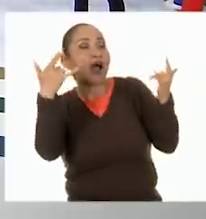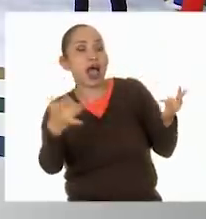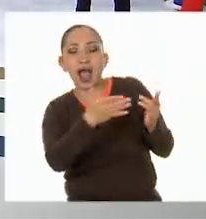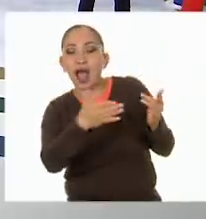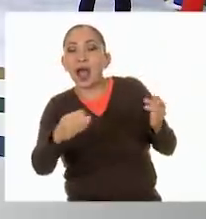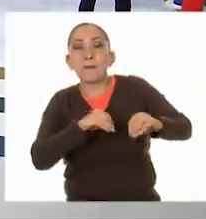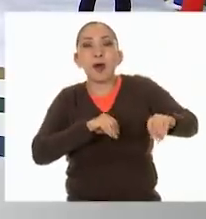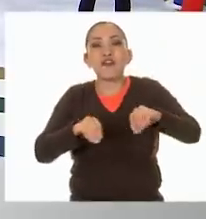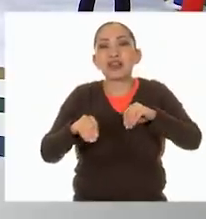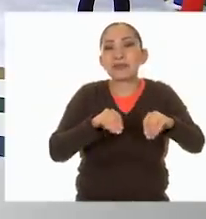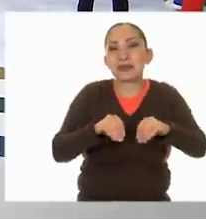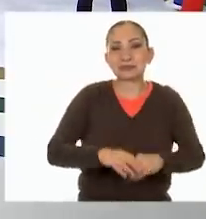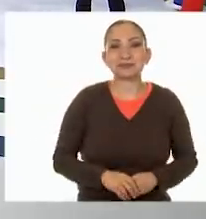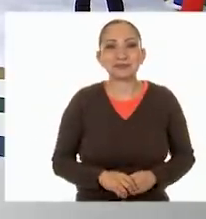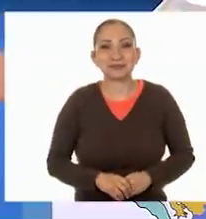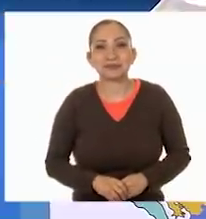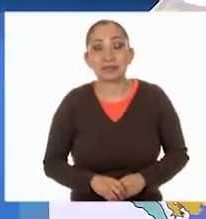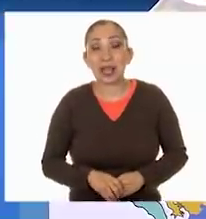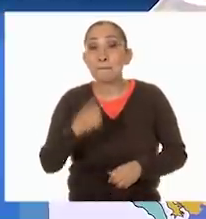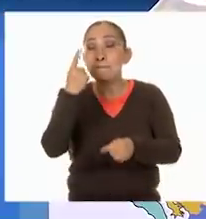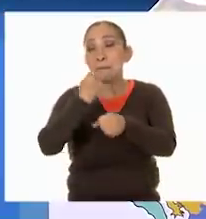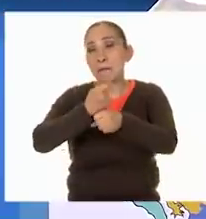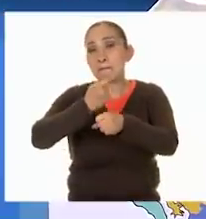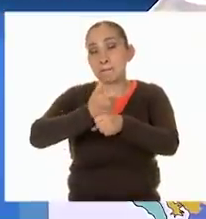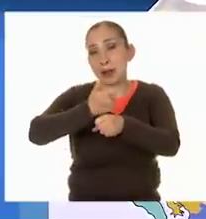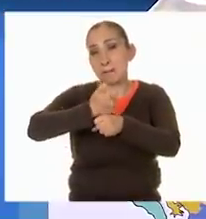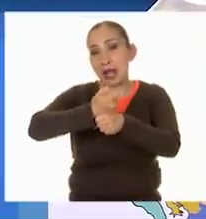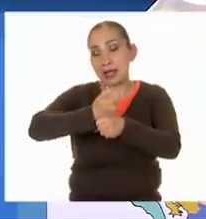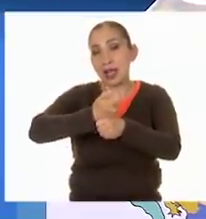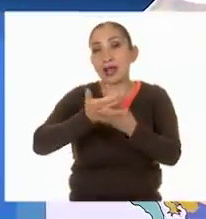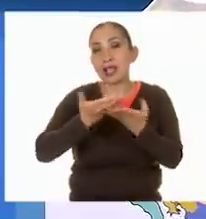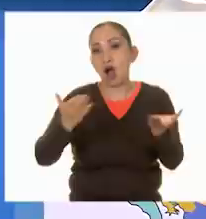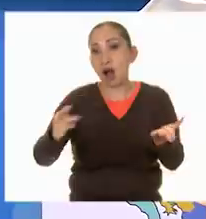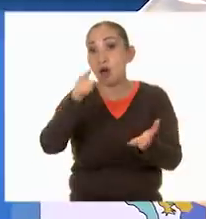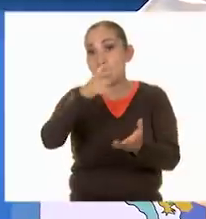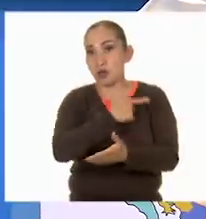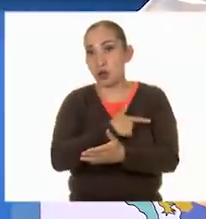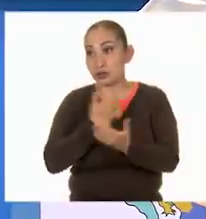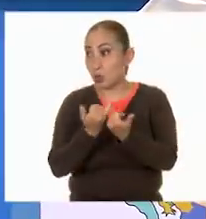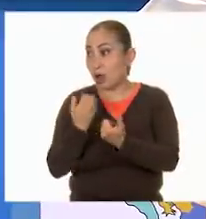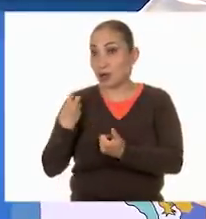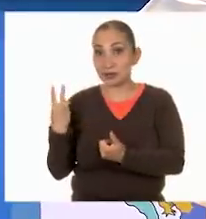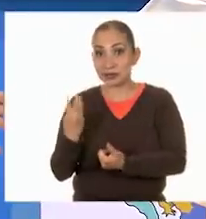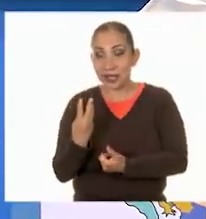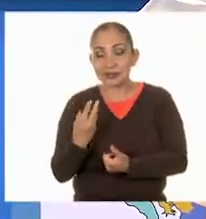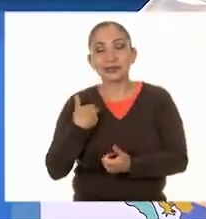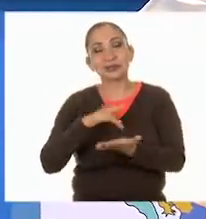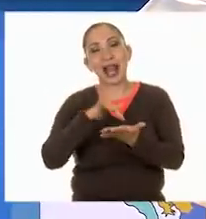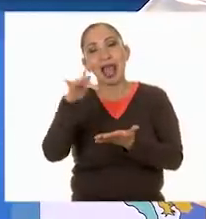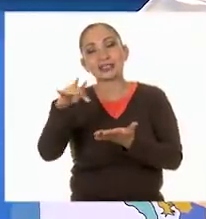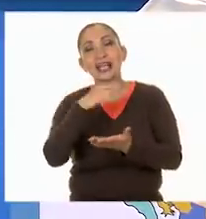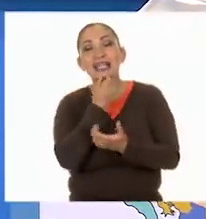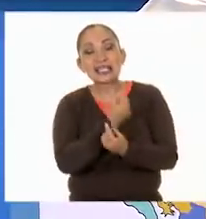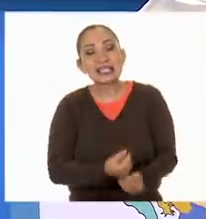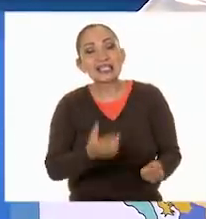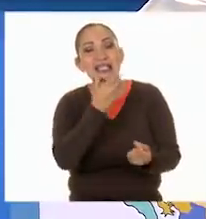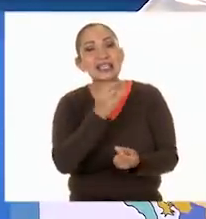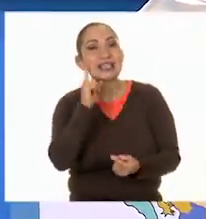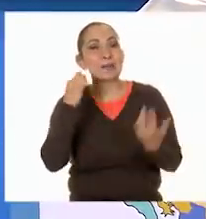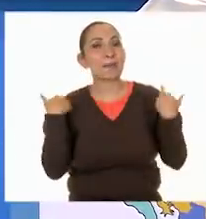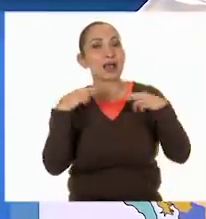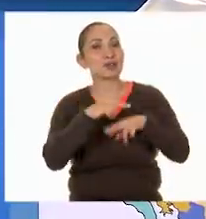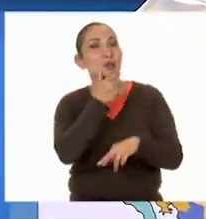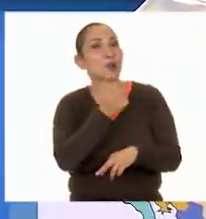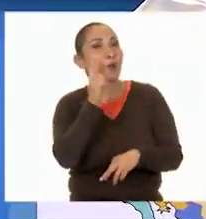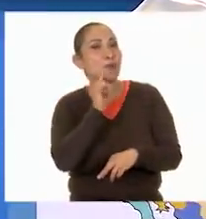en Movimiento de nivel primaria. Y espero lo hayan disfrutado tanto como nosotros. Agradecemos a niñas, niños, maestras